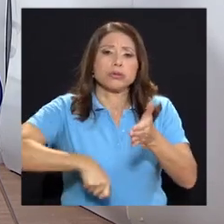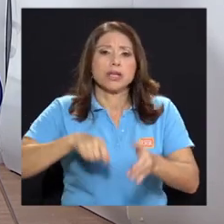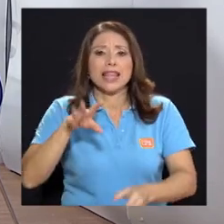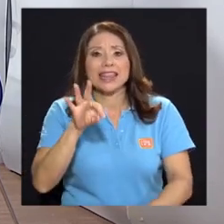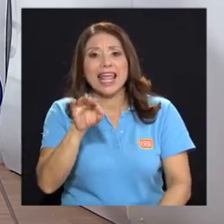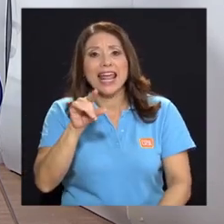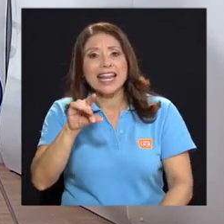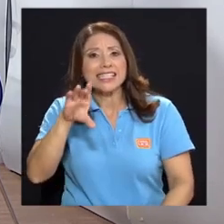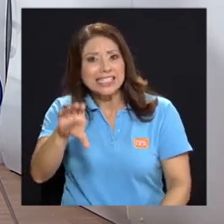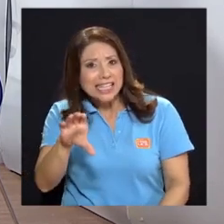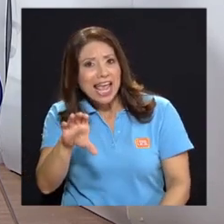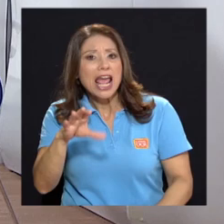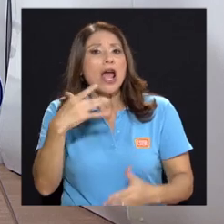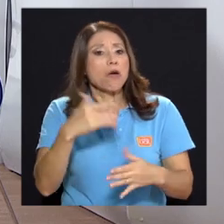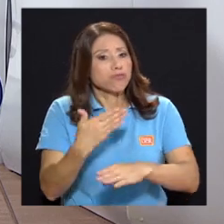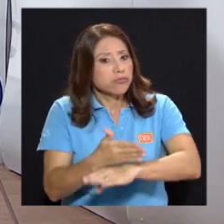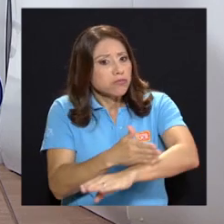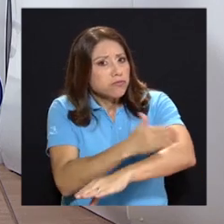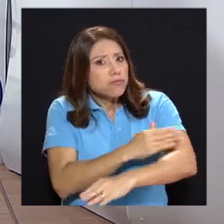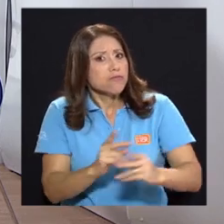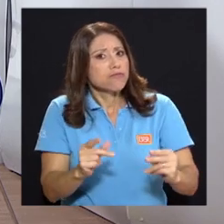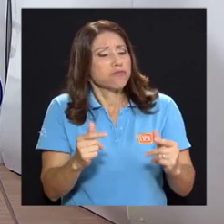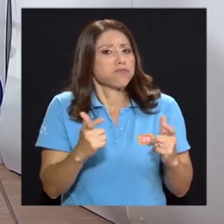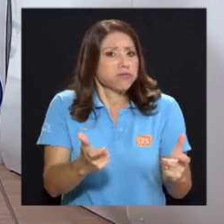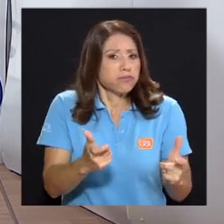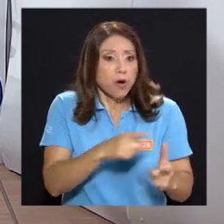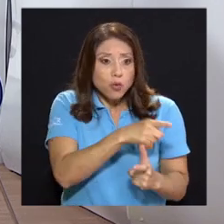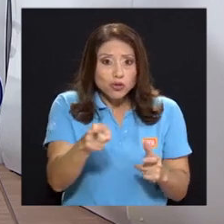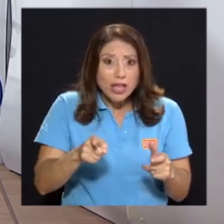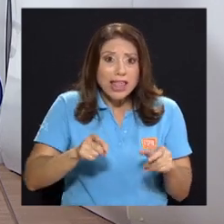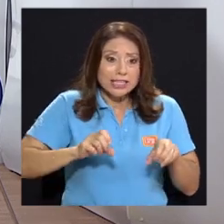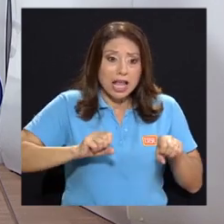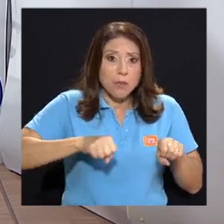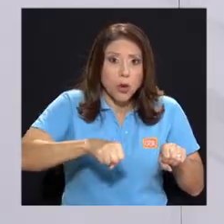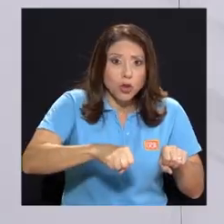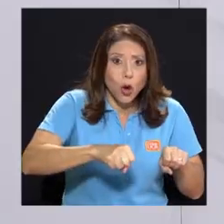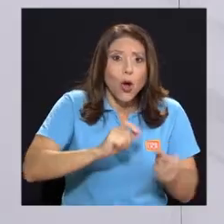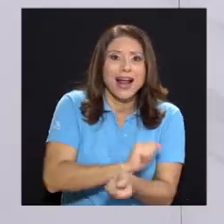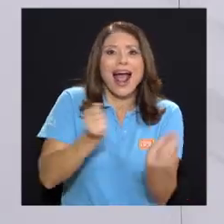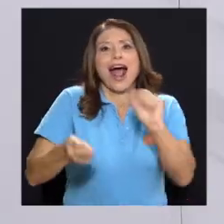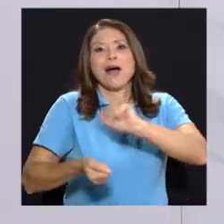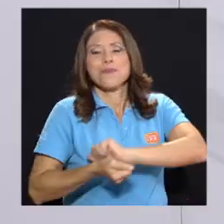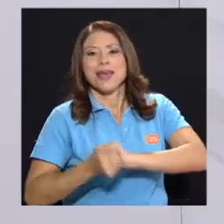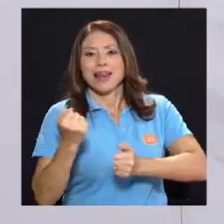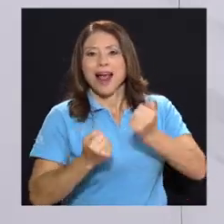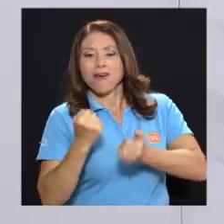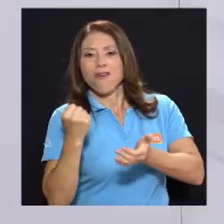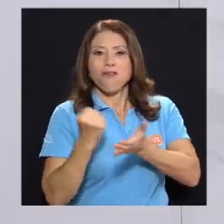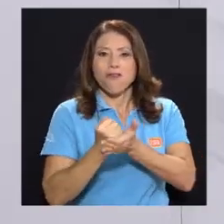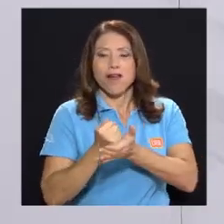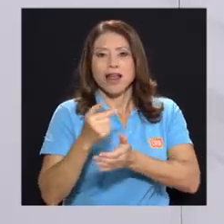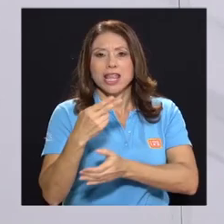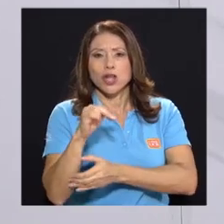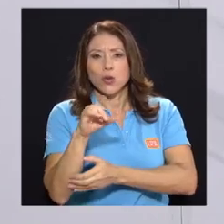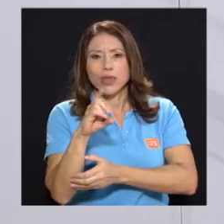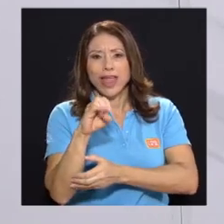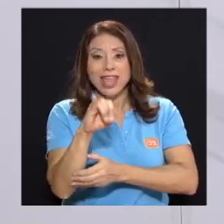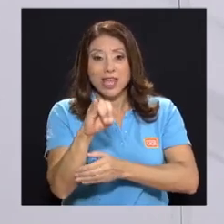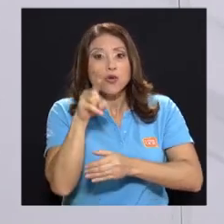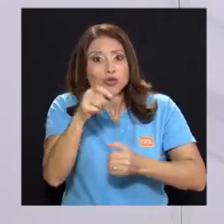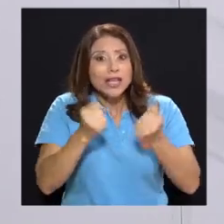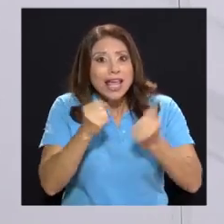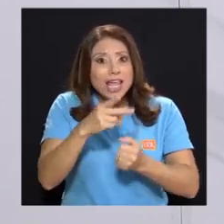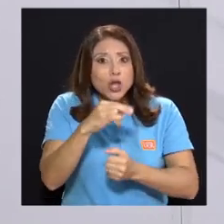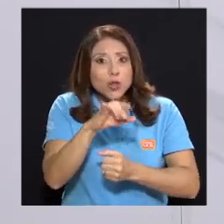andan en moto en el hyundai y los canes y dónde van a ir en bmw la promesa me acuerdo de su ex presidente correcto y él no